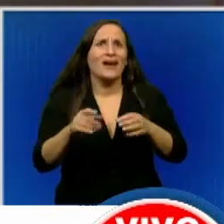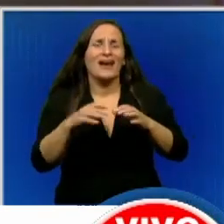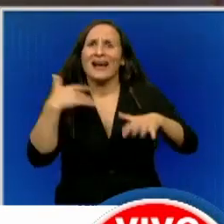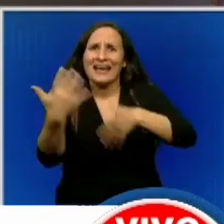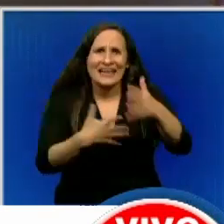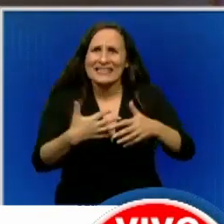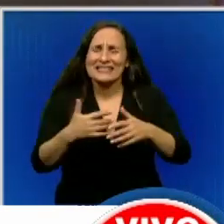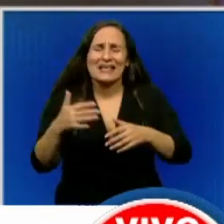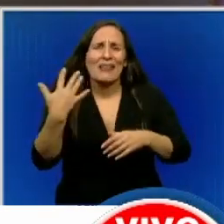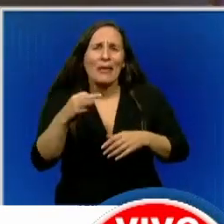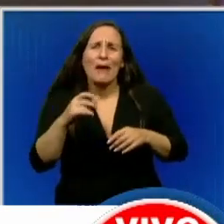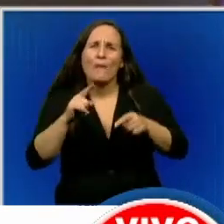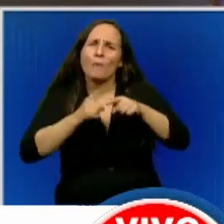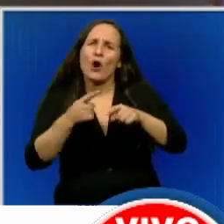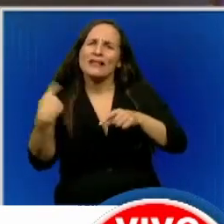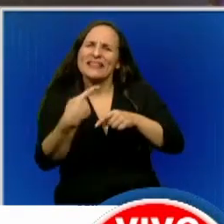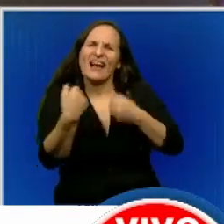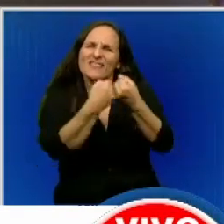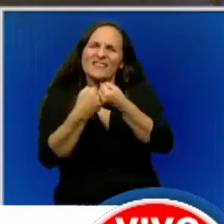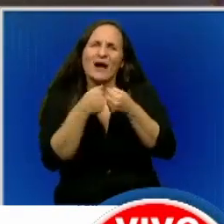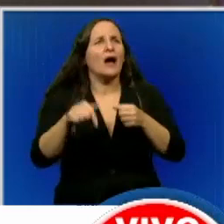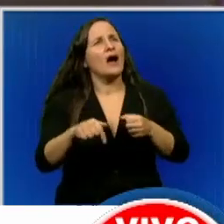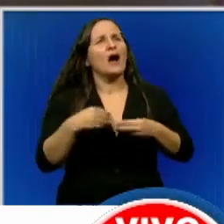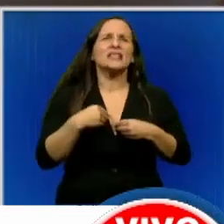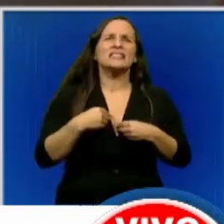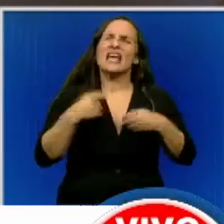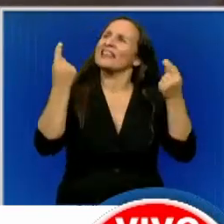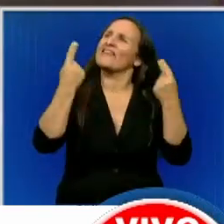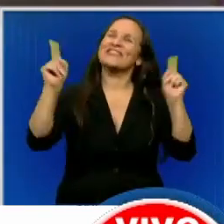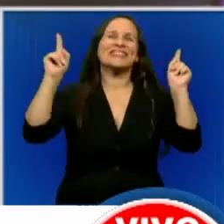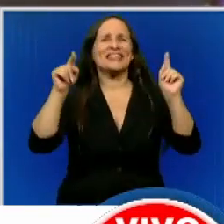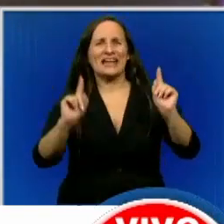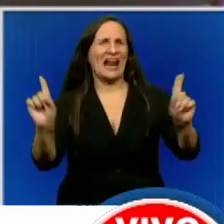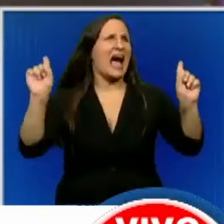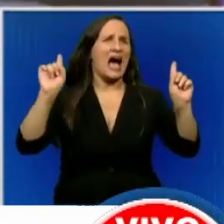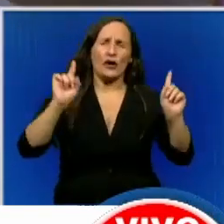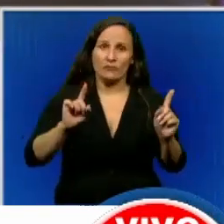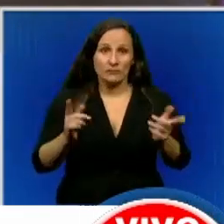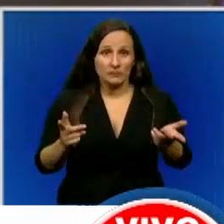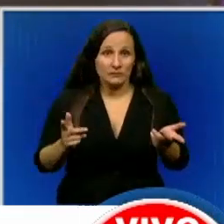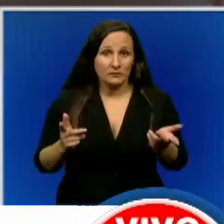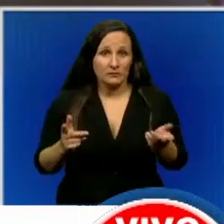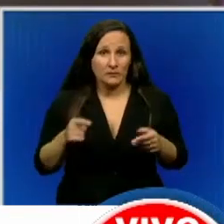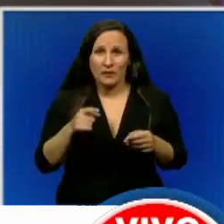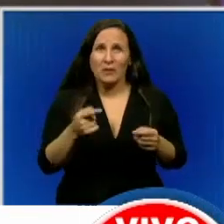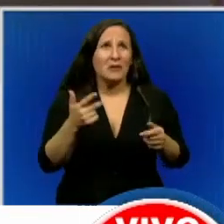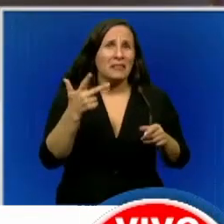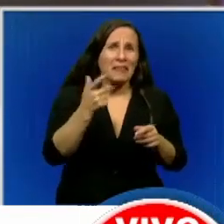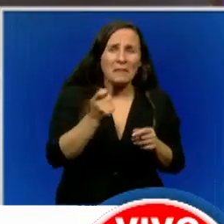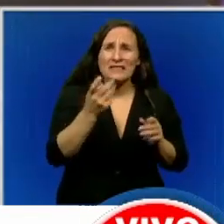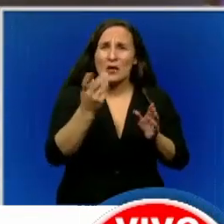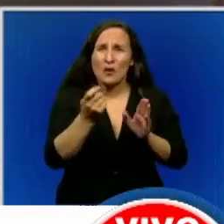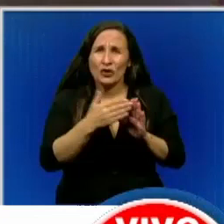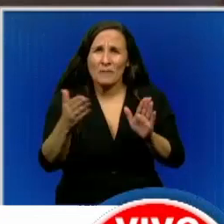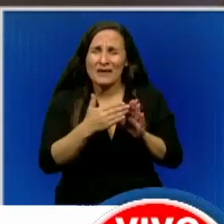aspectos. No puede ser que lo vivamos como una excepción en acuerdo mínimo, que lo pudimos lograr en 3, 4 meses de